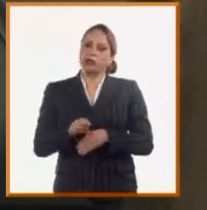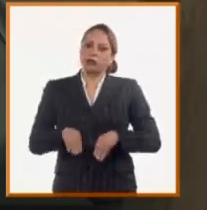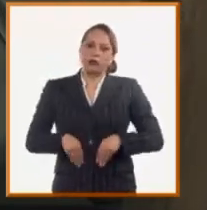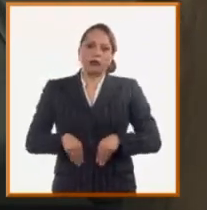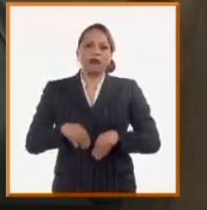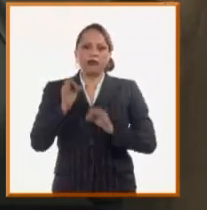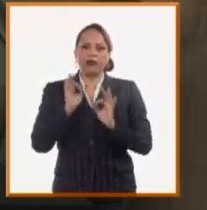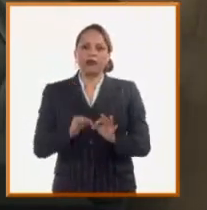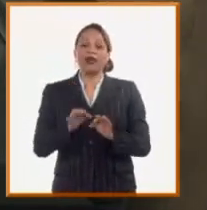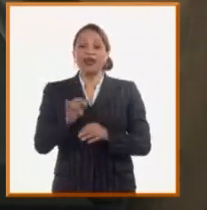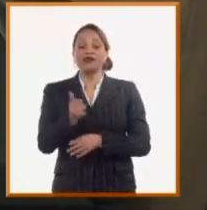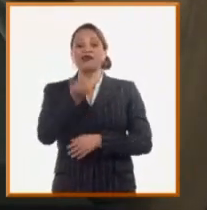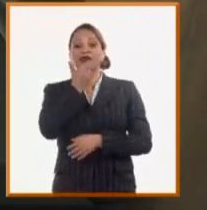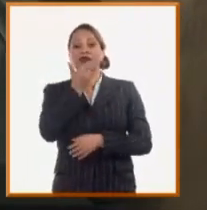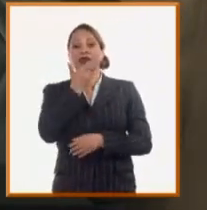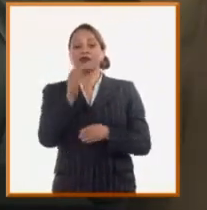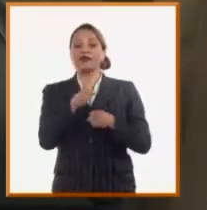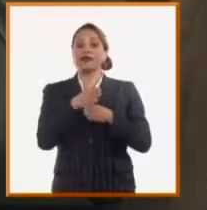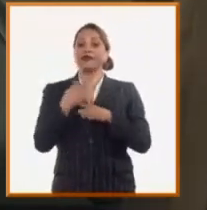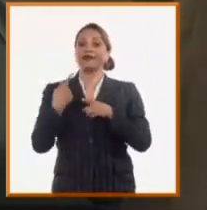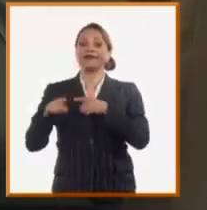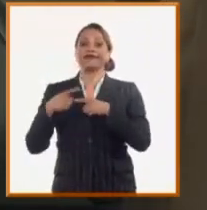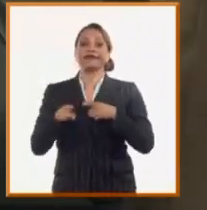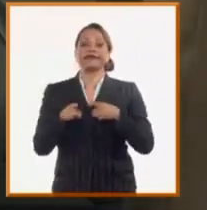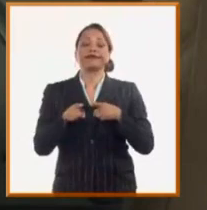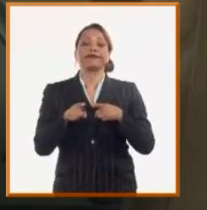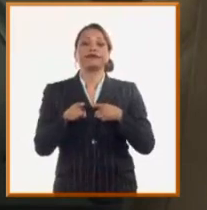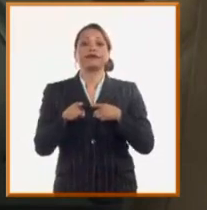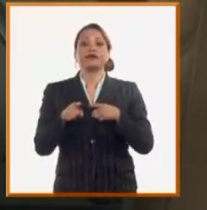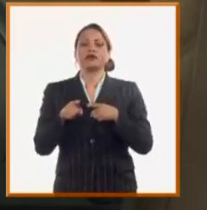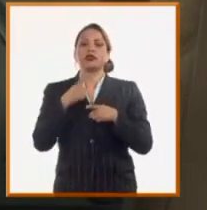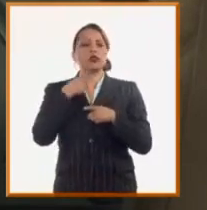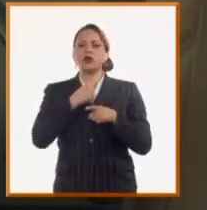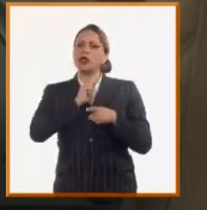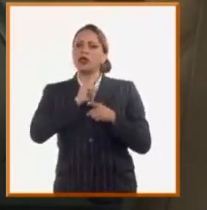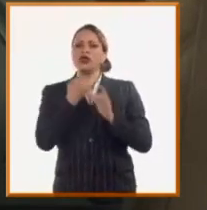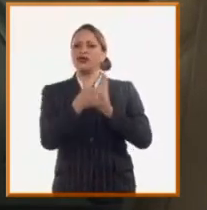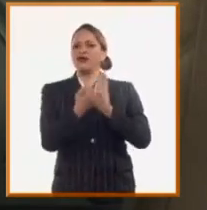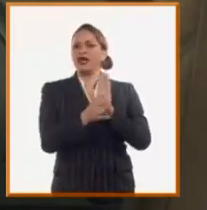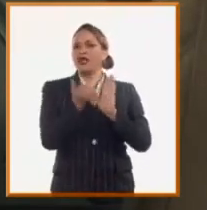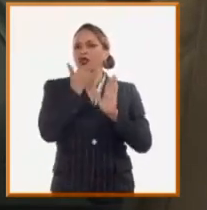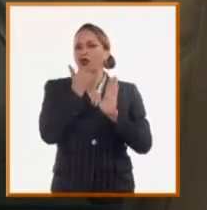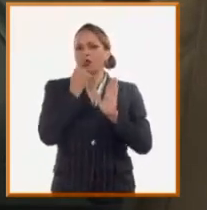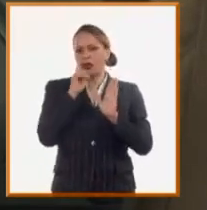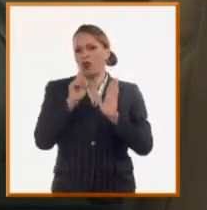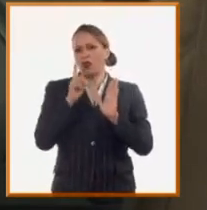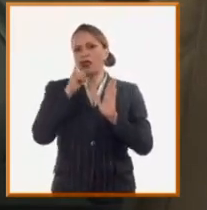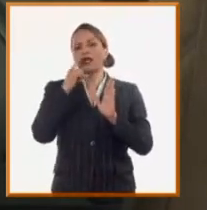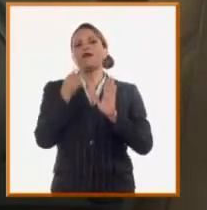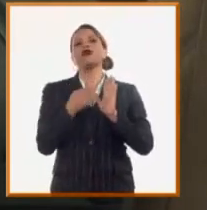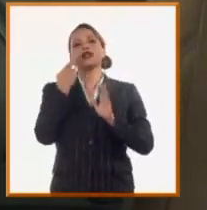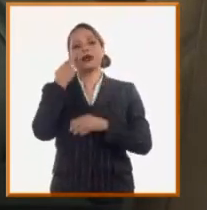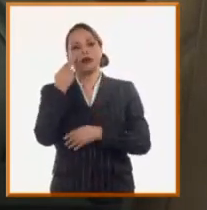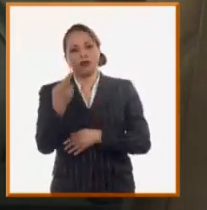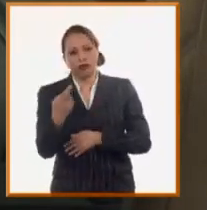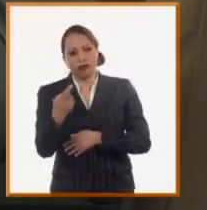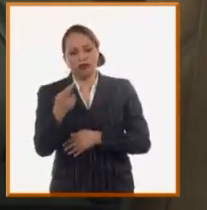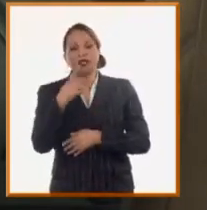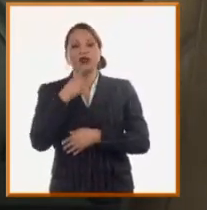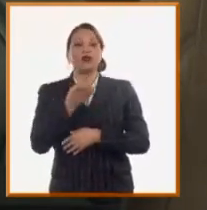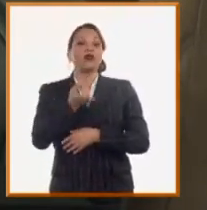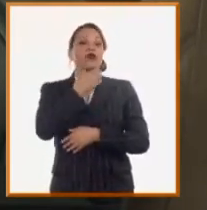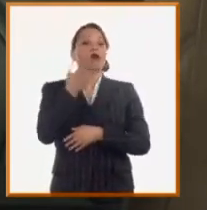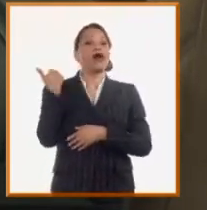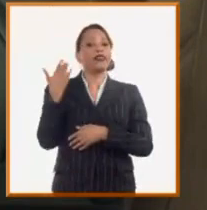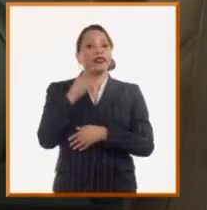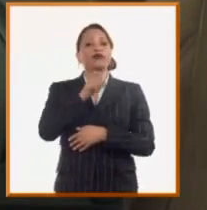Y que nos han provocado un grupo de distorsión. Y yo no voy a justificar los errores, los estamos reconociendo. Y como ya yo dije en una entrevista,